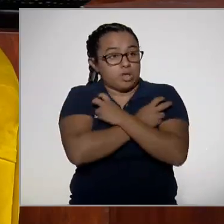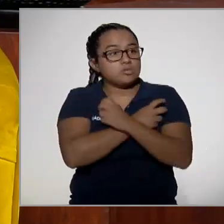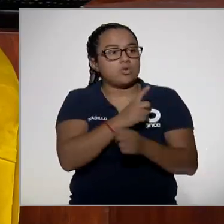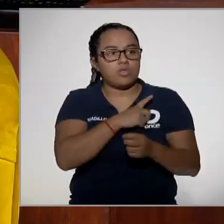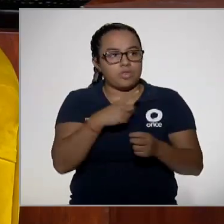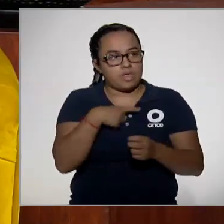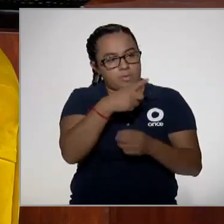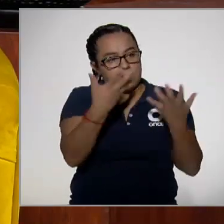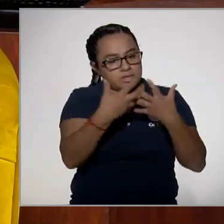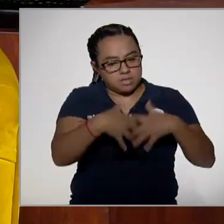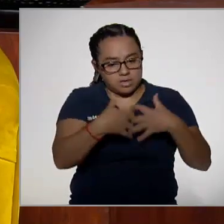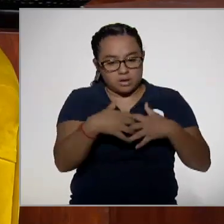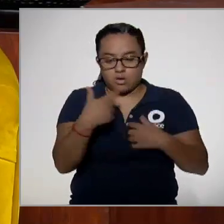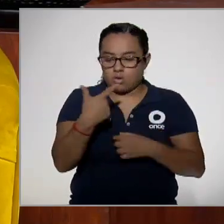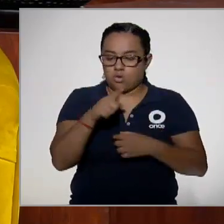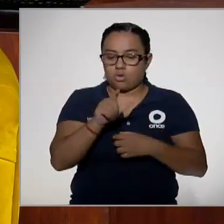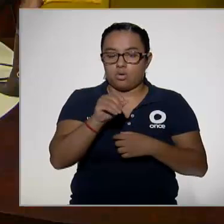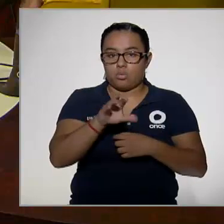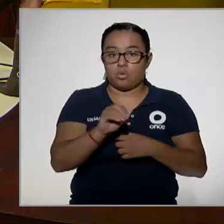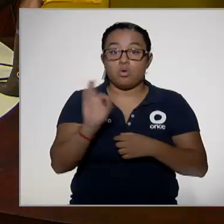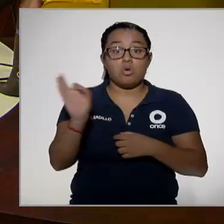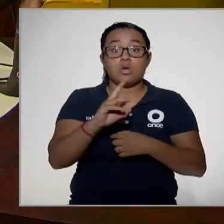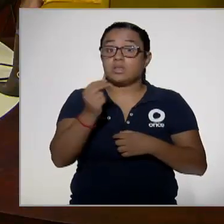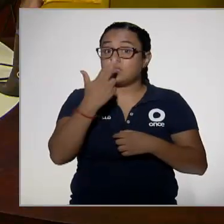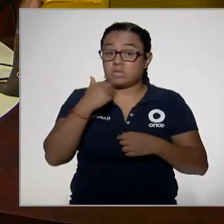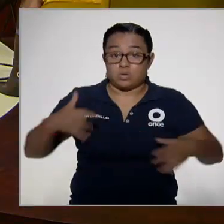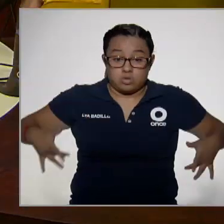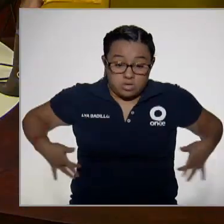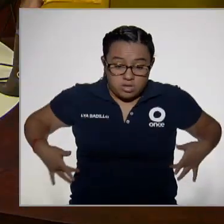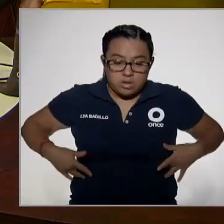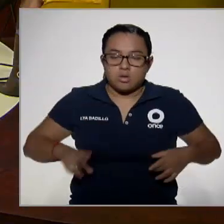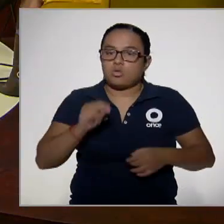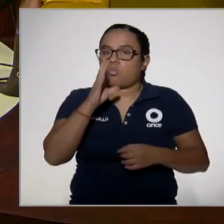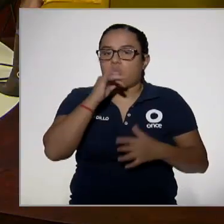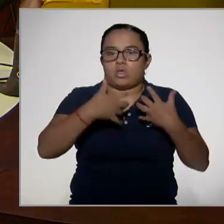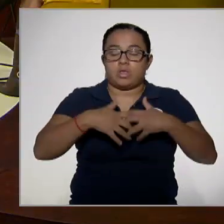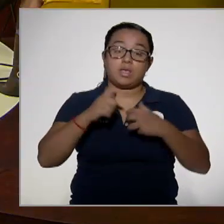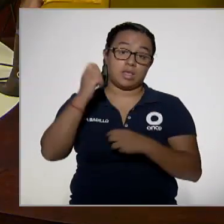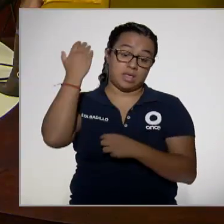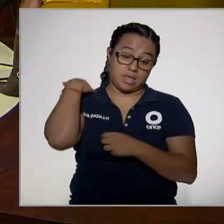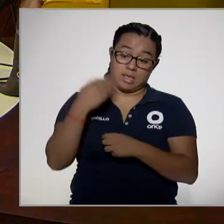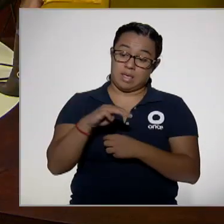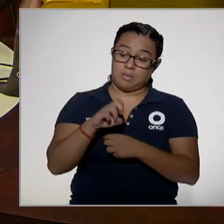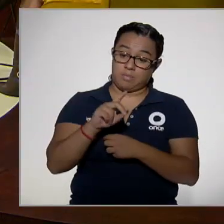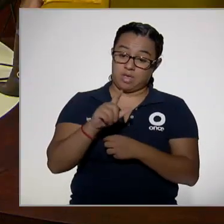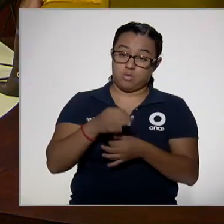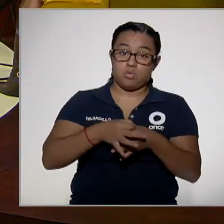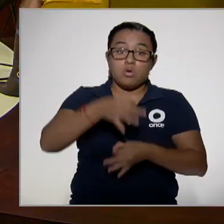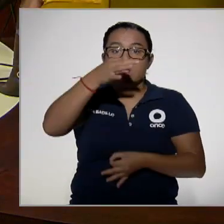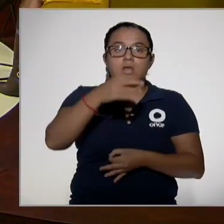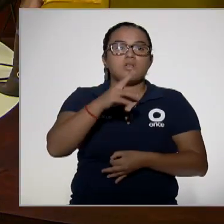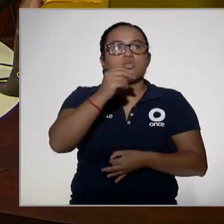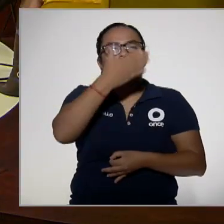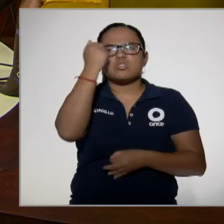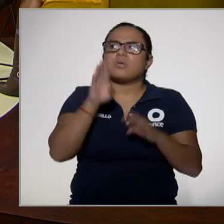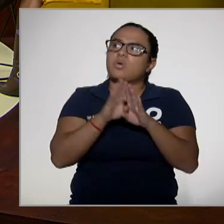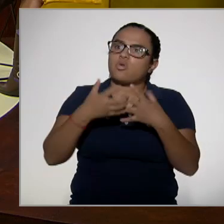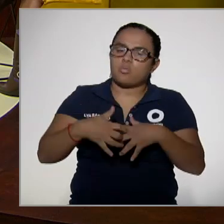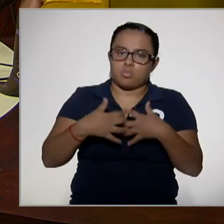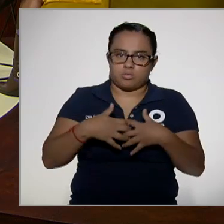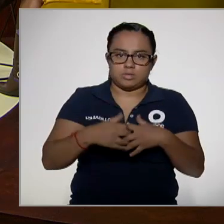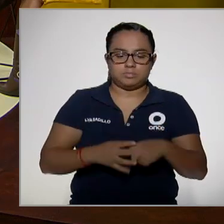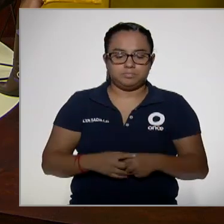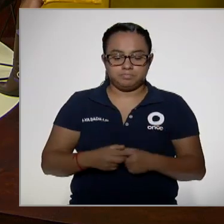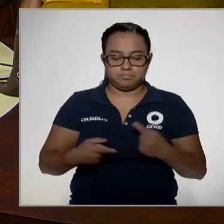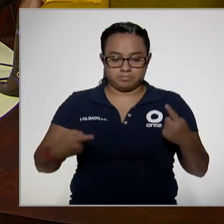glóbulos rojos ok entonces si no sirve el riñón no se produce esta eritropoyetina y la médula ósea no sabe que tiene que producir glóbulos rojos está